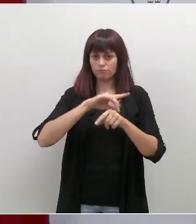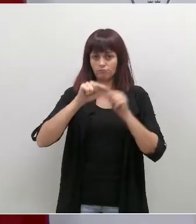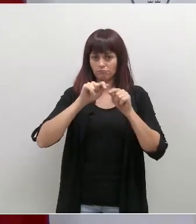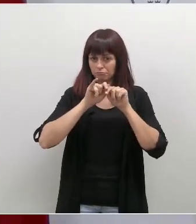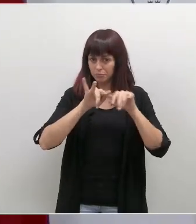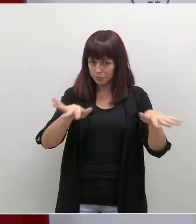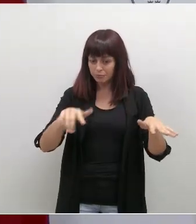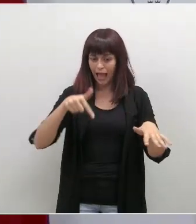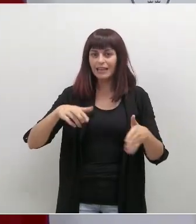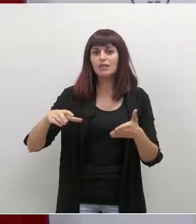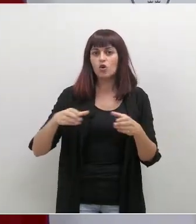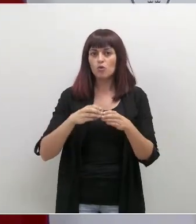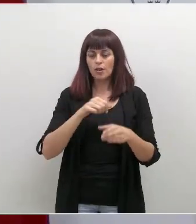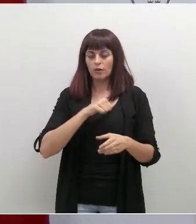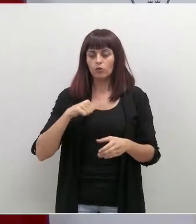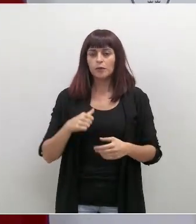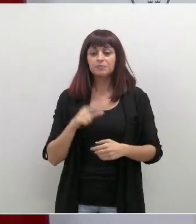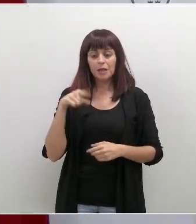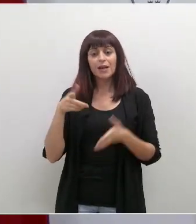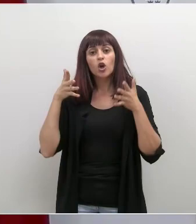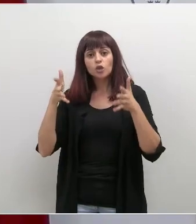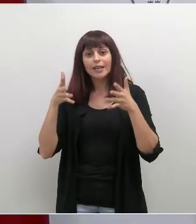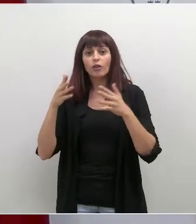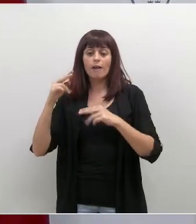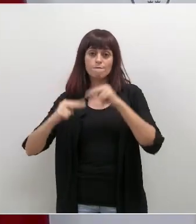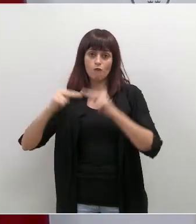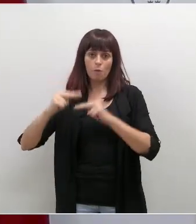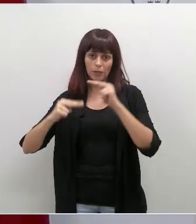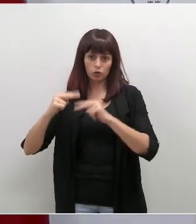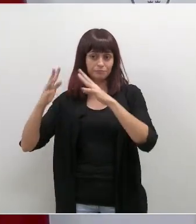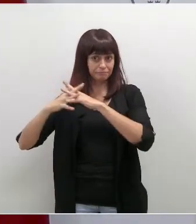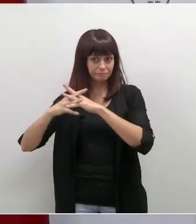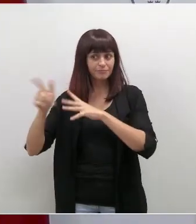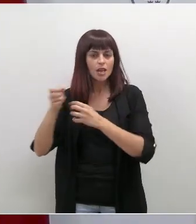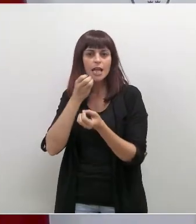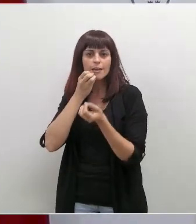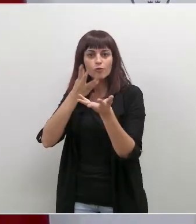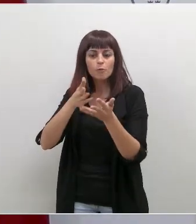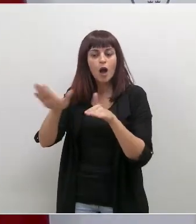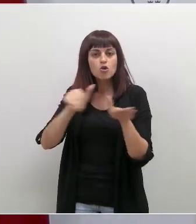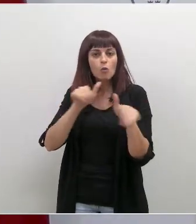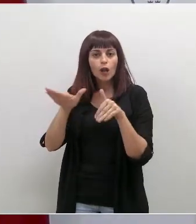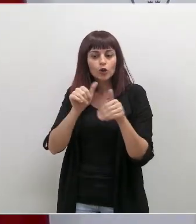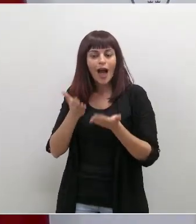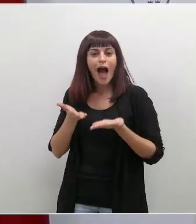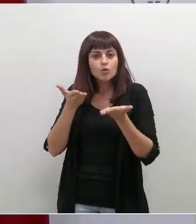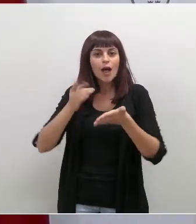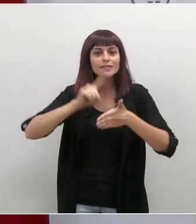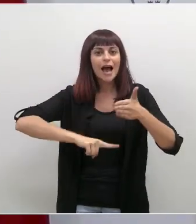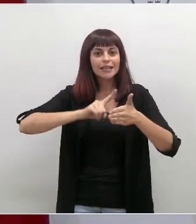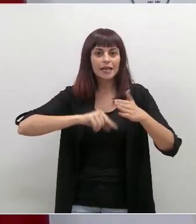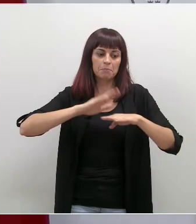en nuestra comunidad, y el consejero de Fomento de Infraestructuras, que va a informarles sobre la nueva convocatoria de ayudas al alquiler